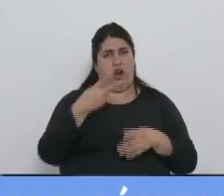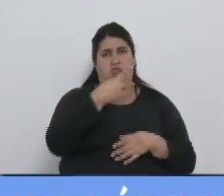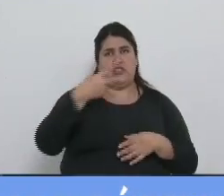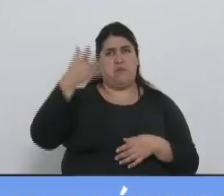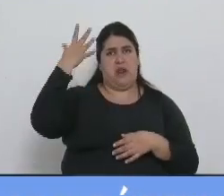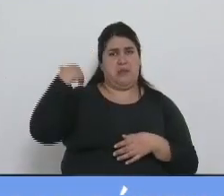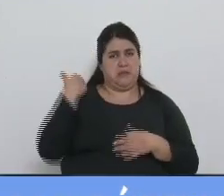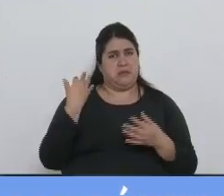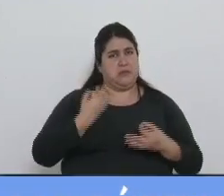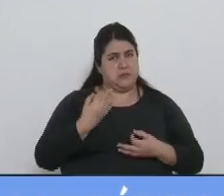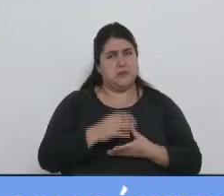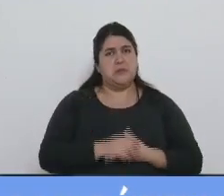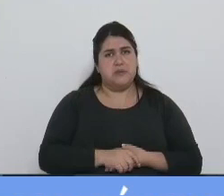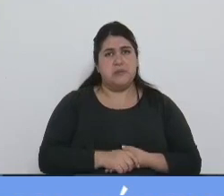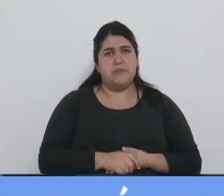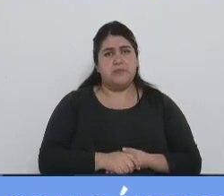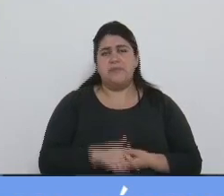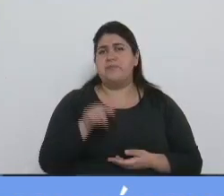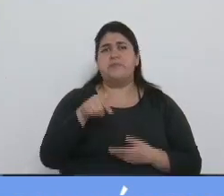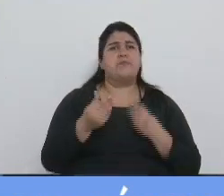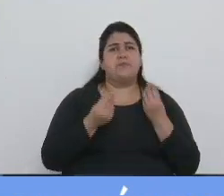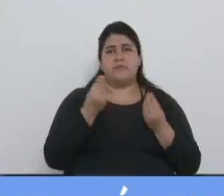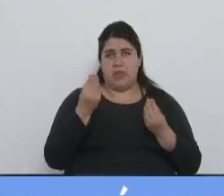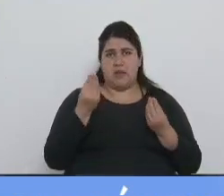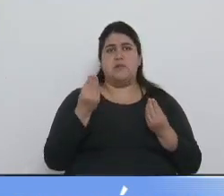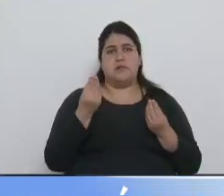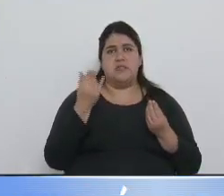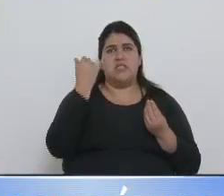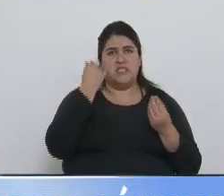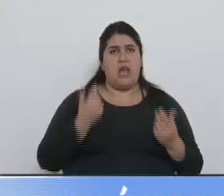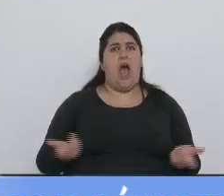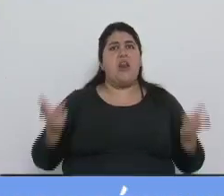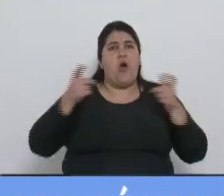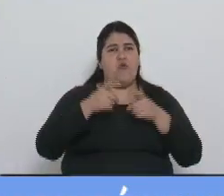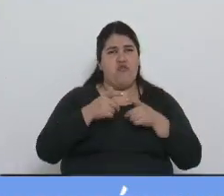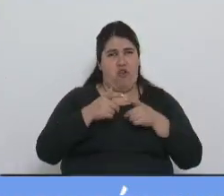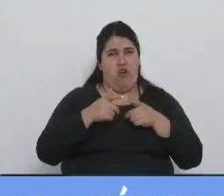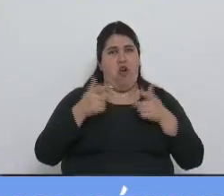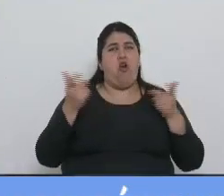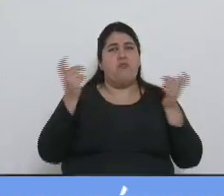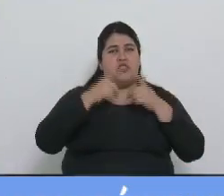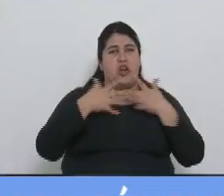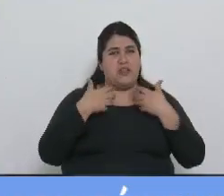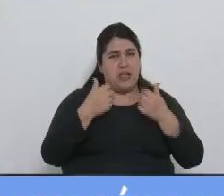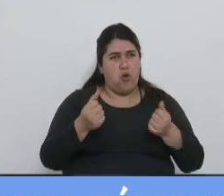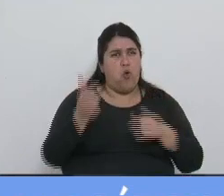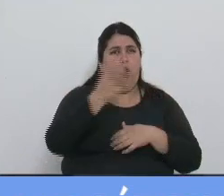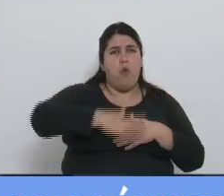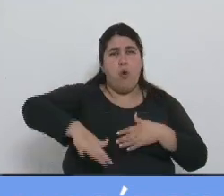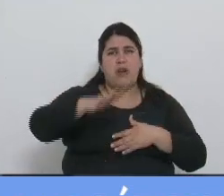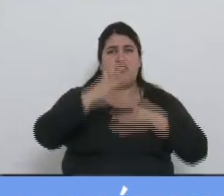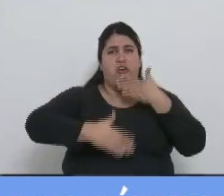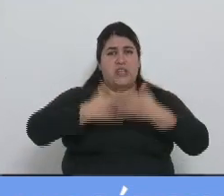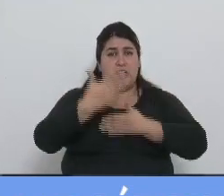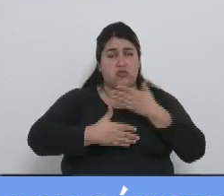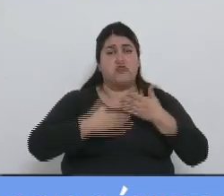atrás, en donde se llamó una reunión plenaria de las comisiones de Salud, Poblaciones de Desarrollo Humano y